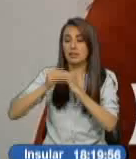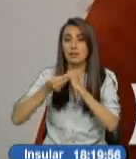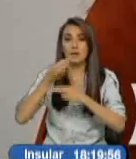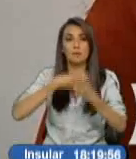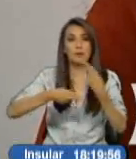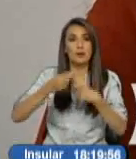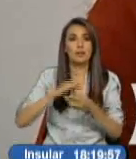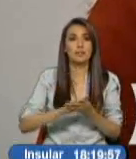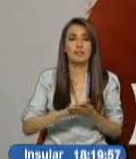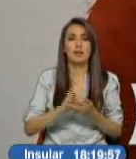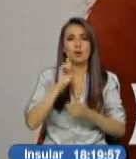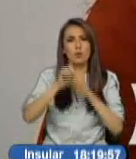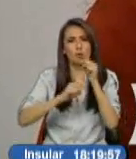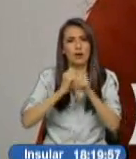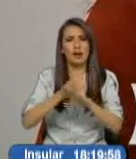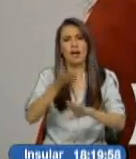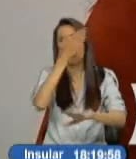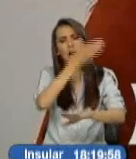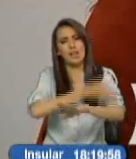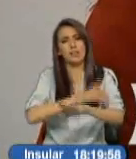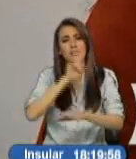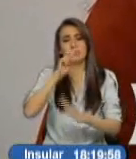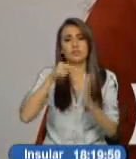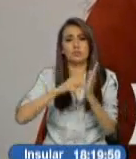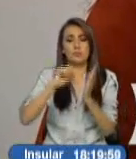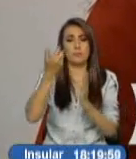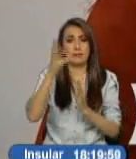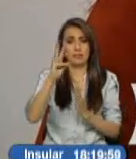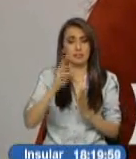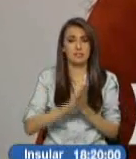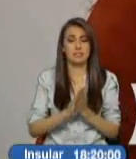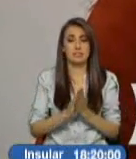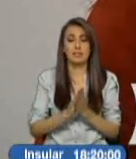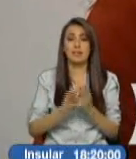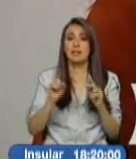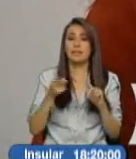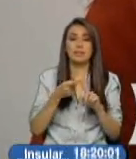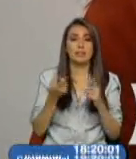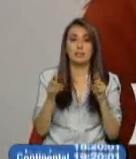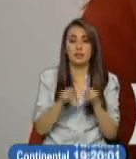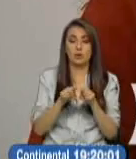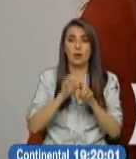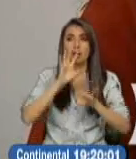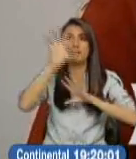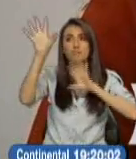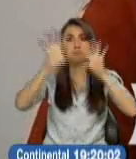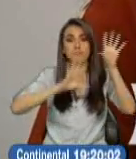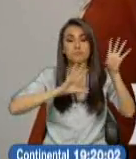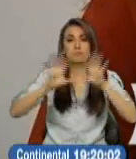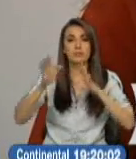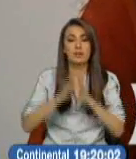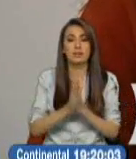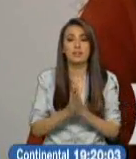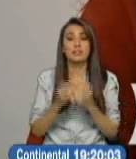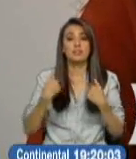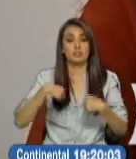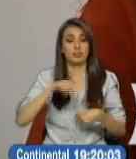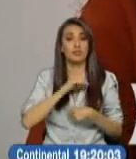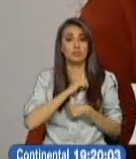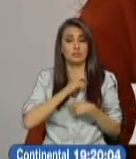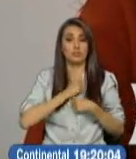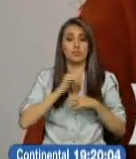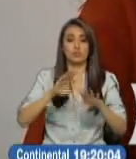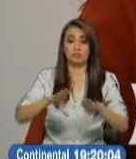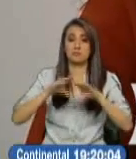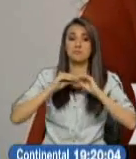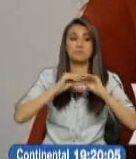año estuvimos aquí en el 2016, también en la quinta macrorrueda, en la cual hemos tenido mucha